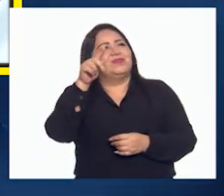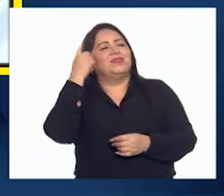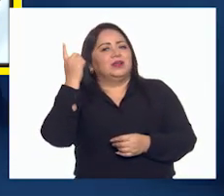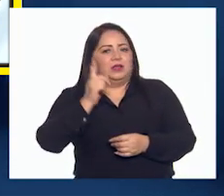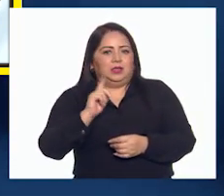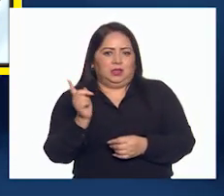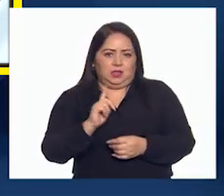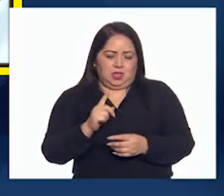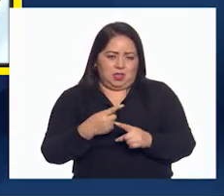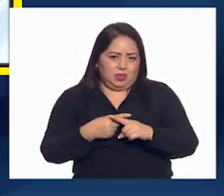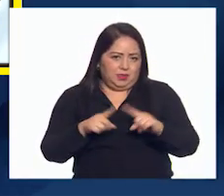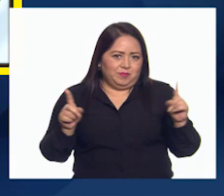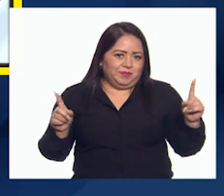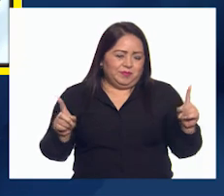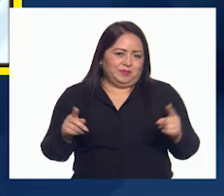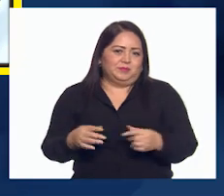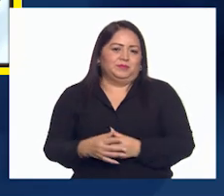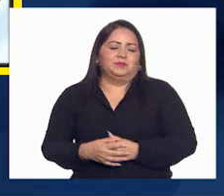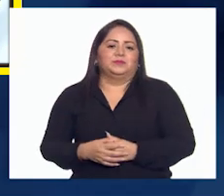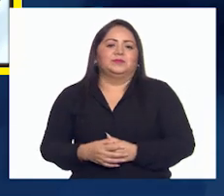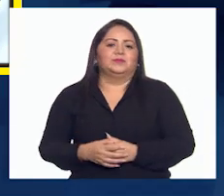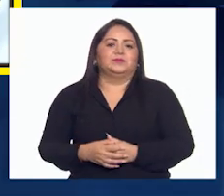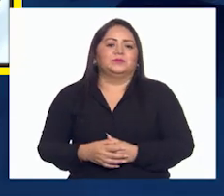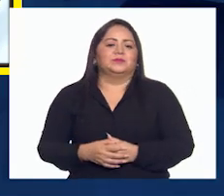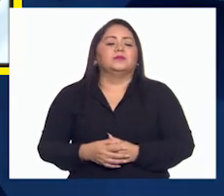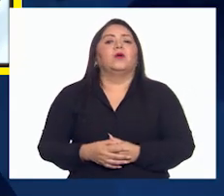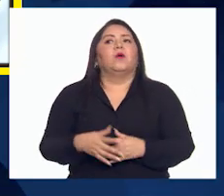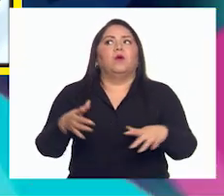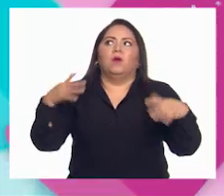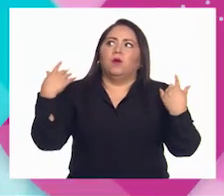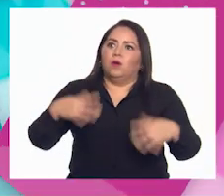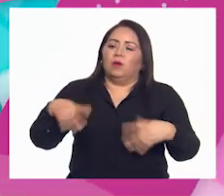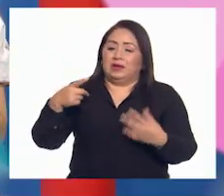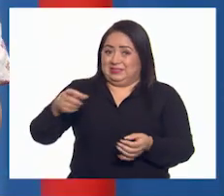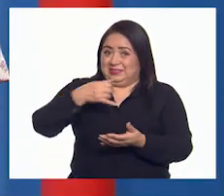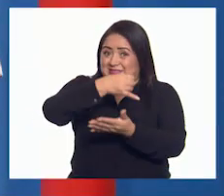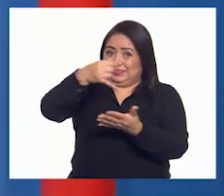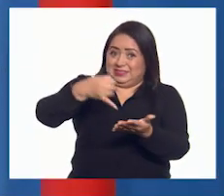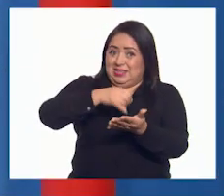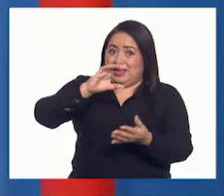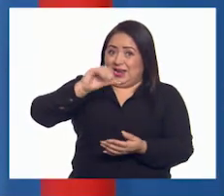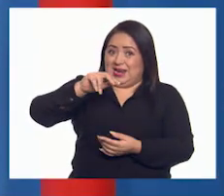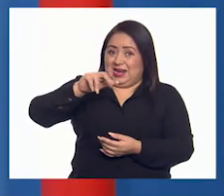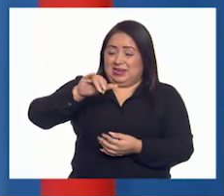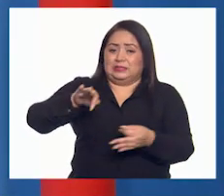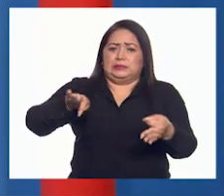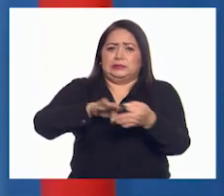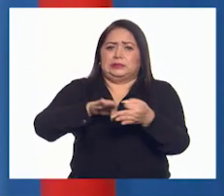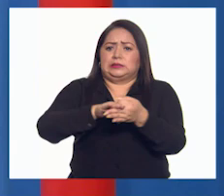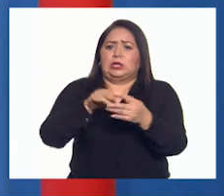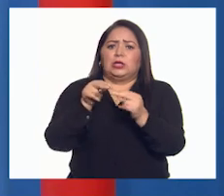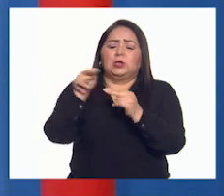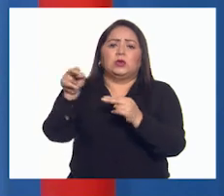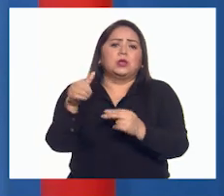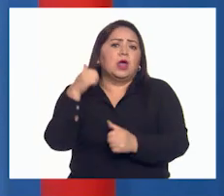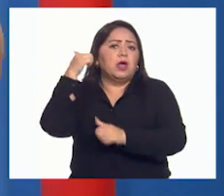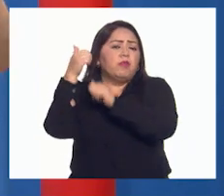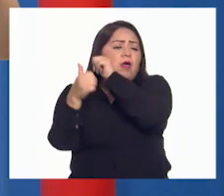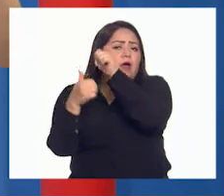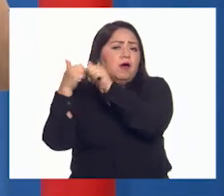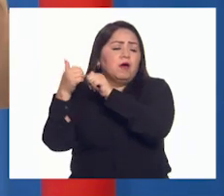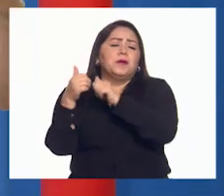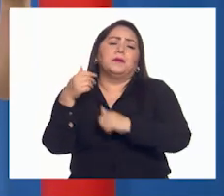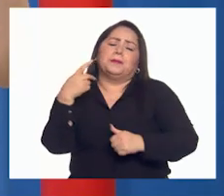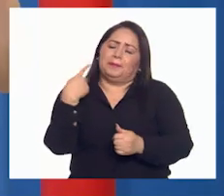eran las Indias. ¡Oye, Jenny! Pues es que estas Islas Canarias están muy cerquitita del norte de África, pero